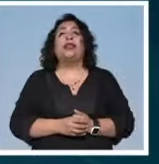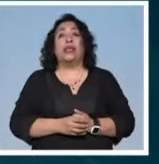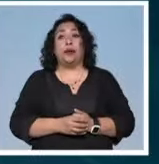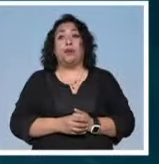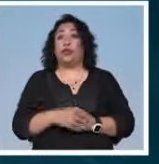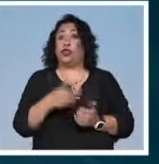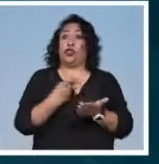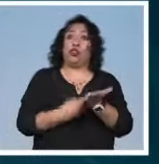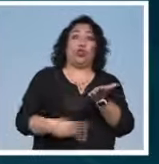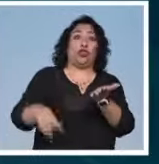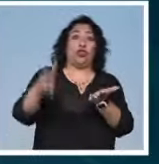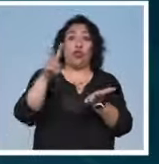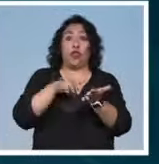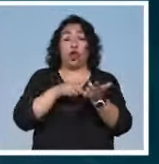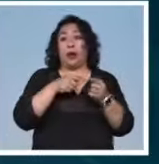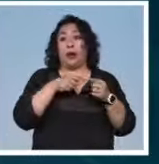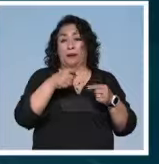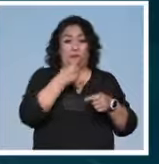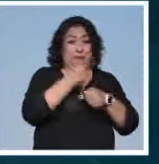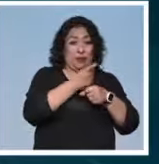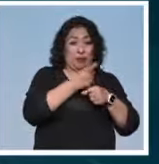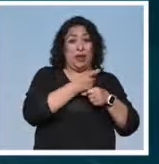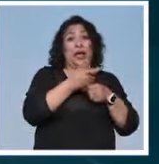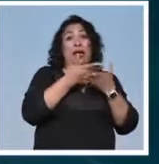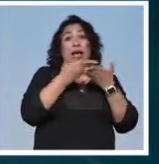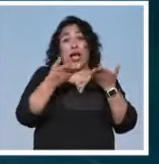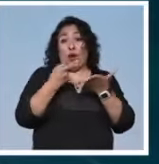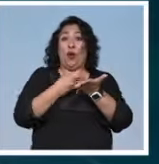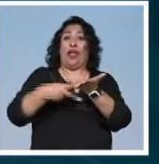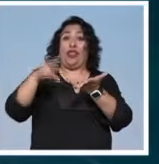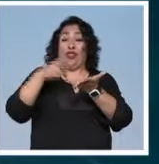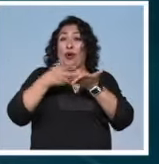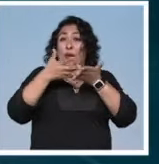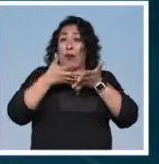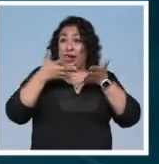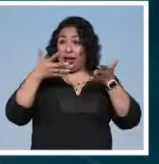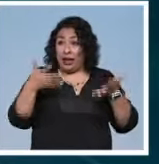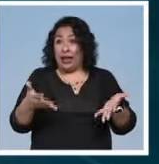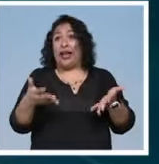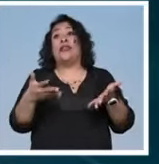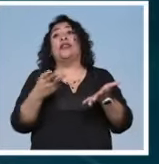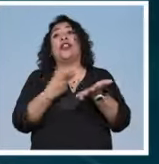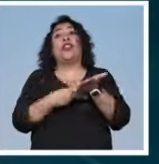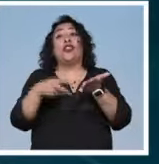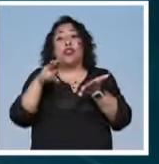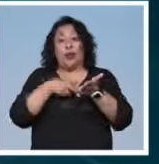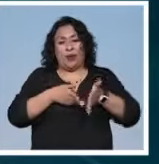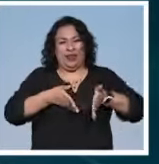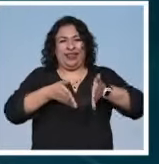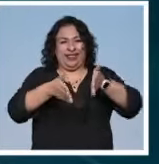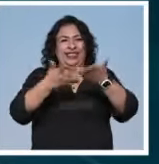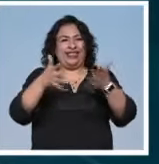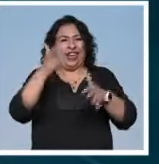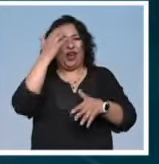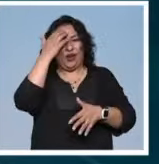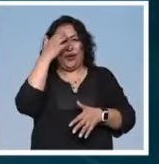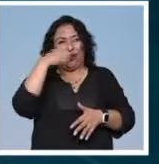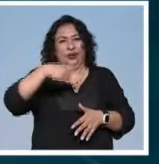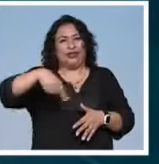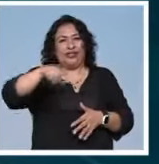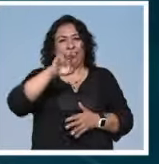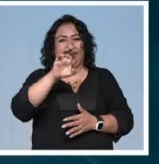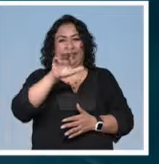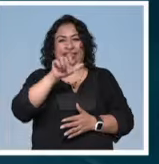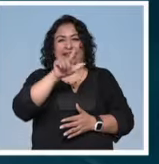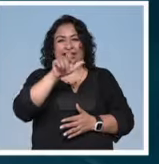del doble de longitud de la primera. Es prácticamente el doble de la calzada que ustedes conocen,